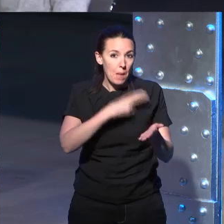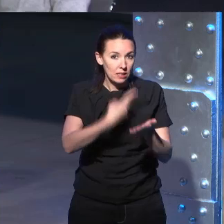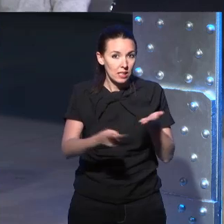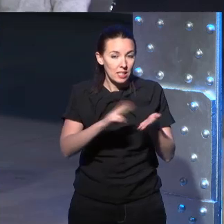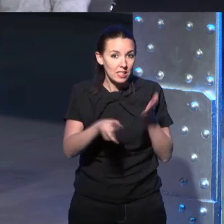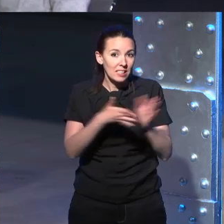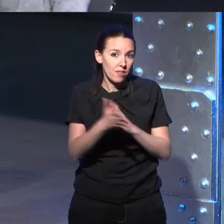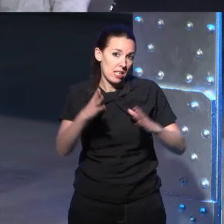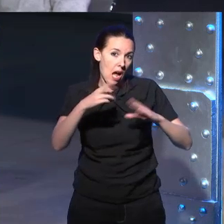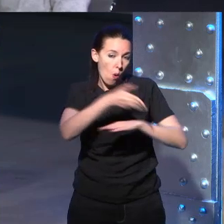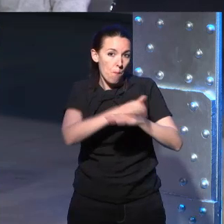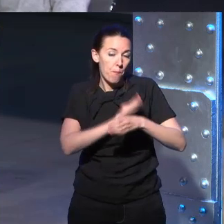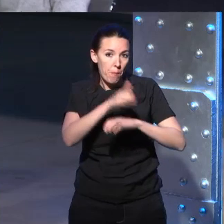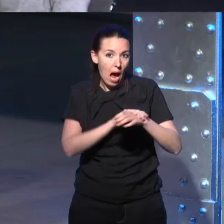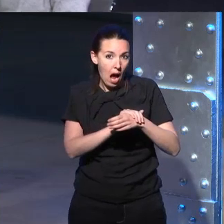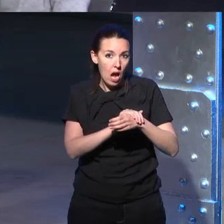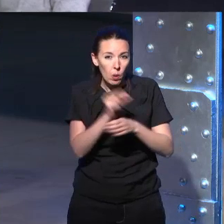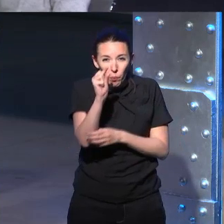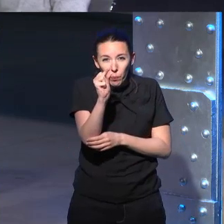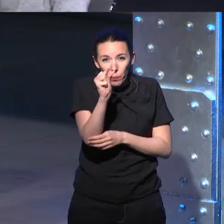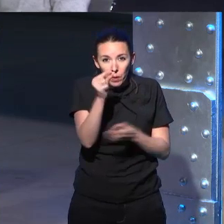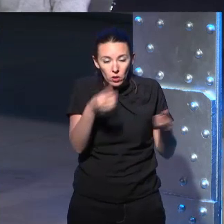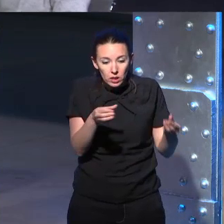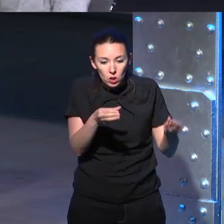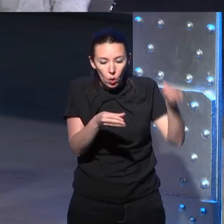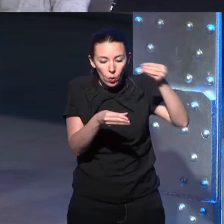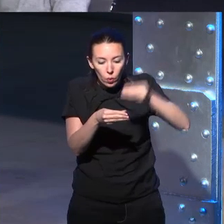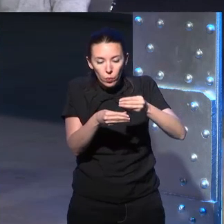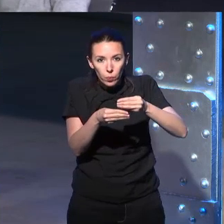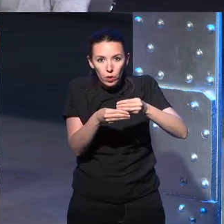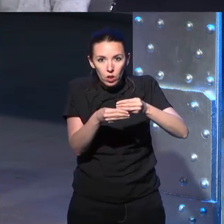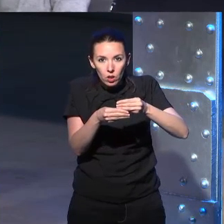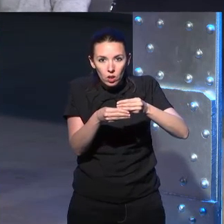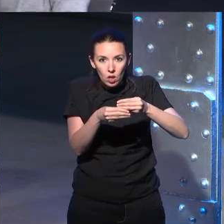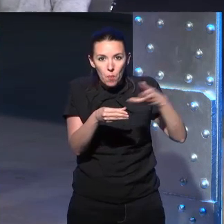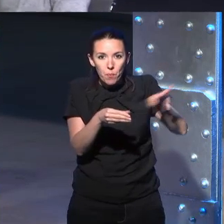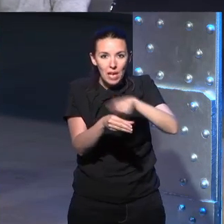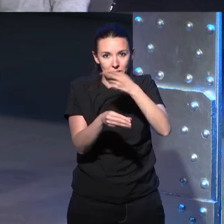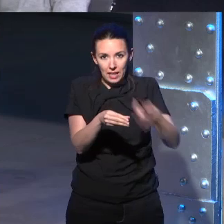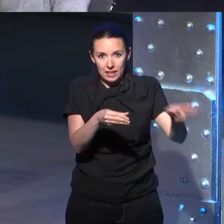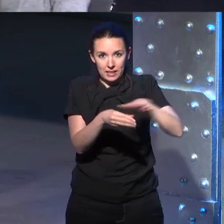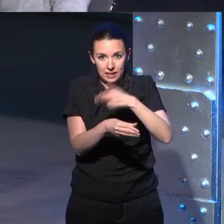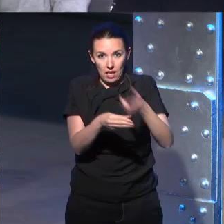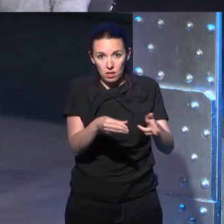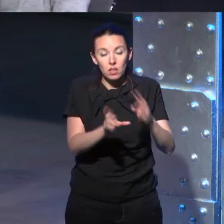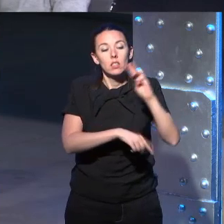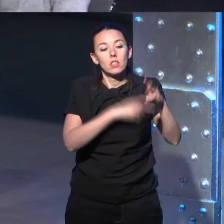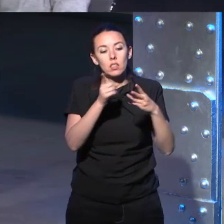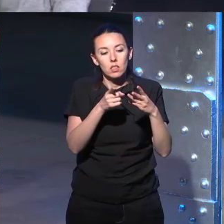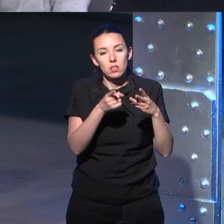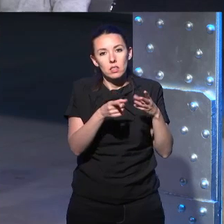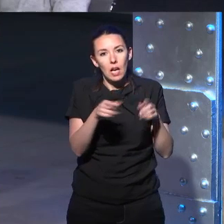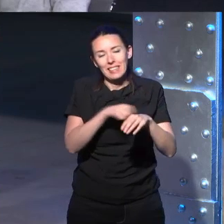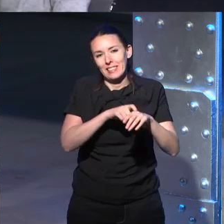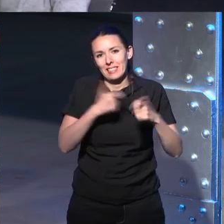biscuits, son unos panes que con un dedal le ponen en el centro los panaderos y lo cubren de mantequilla, entonces, y es